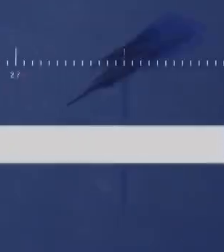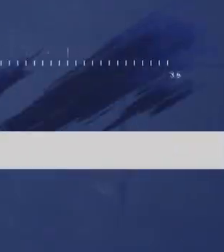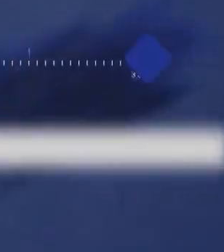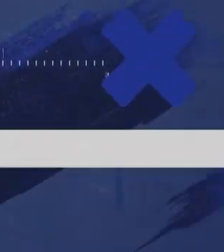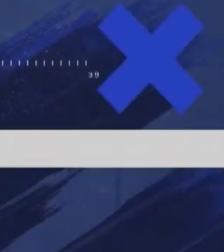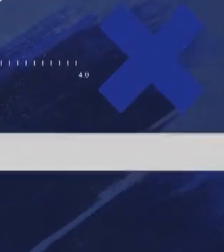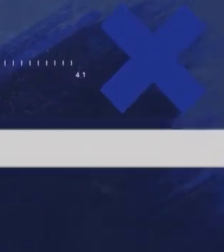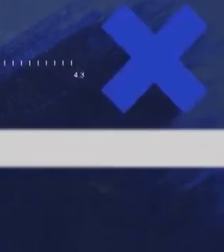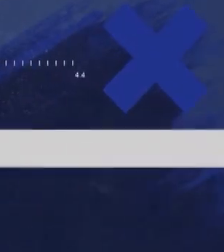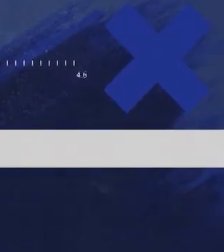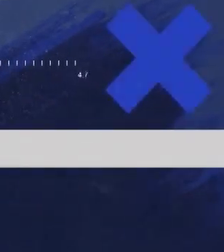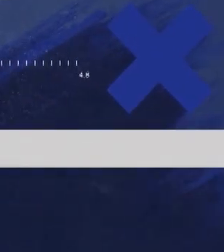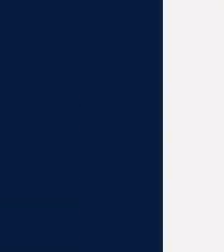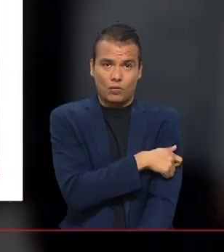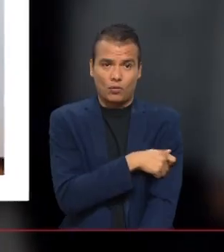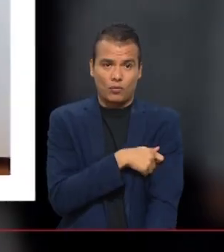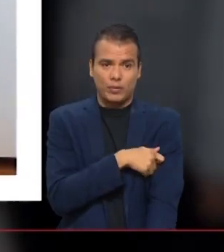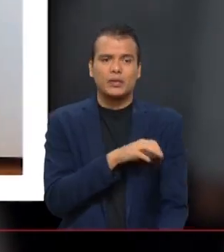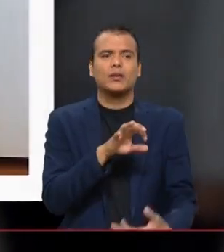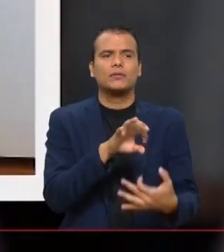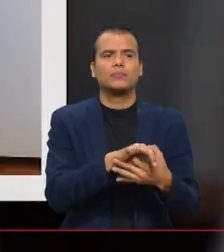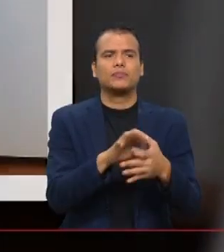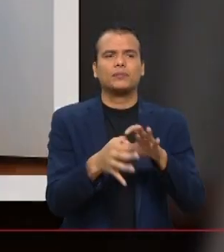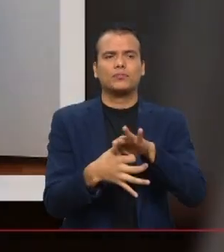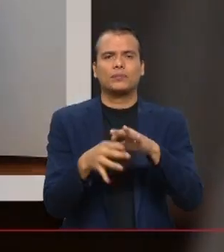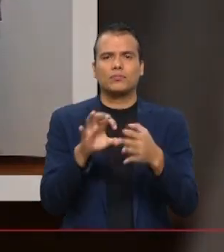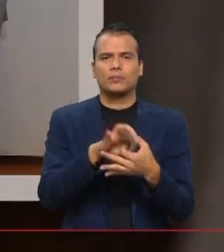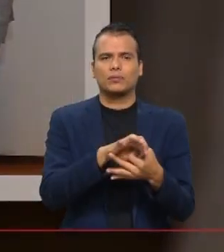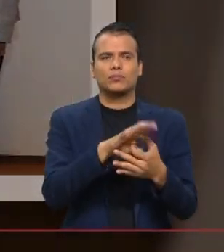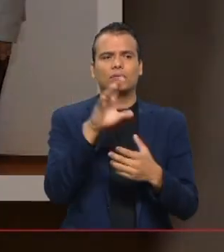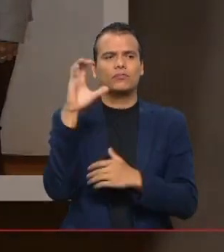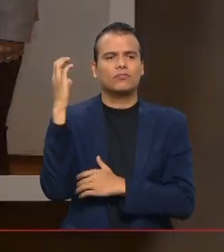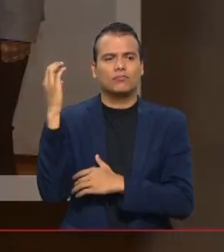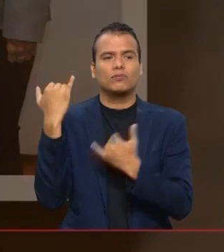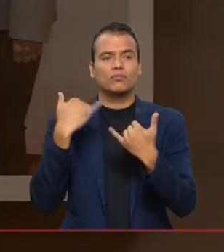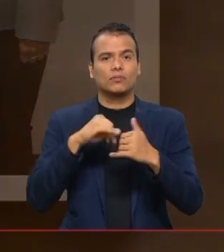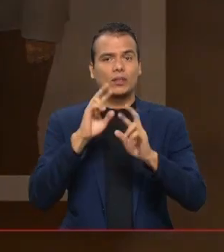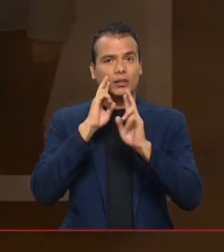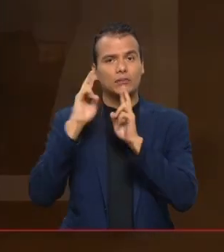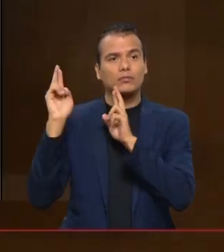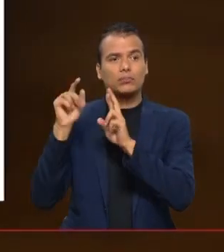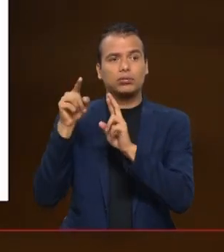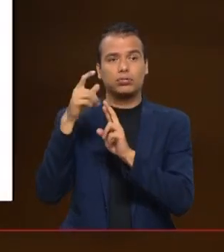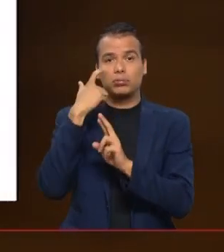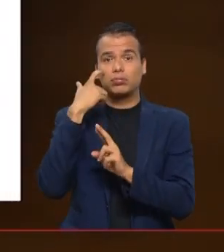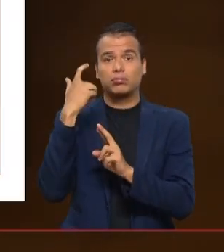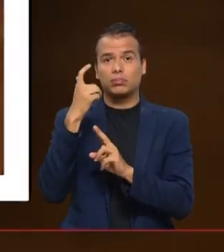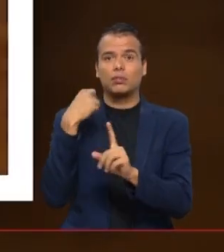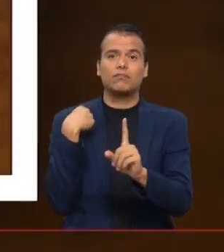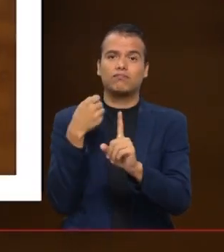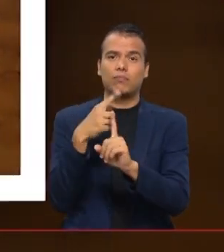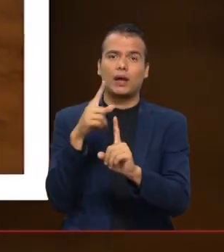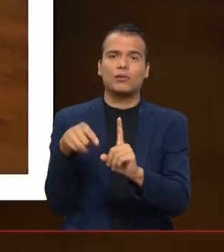porque el Comité Olímpico Colombiano, el COPT, recibió el sello verde de verdad